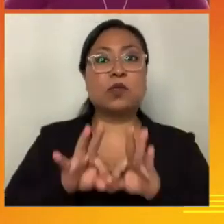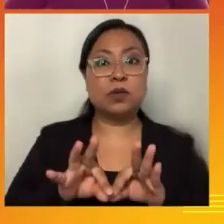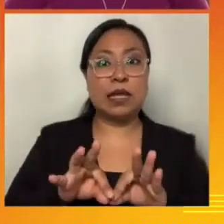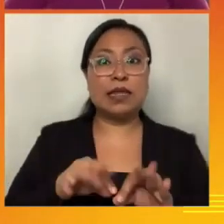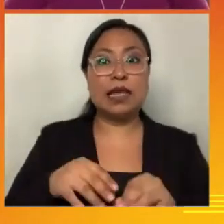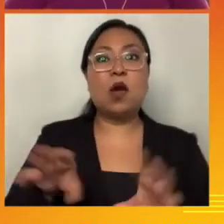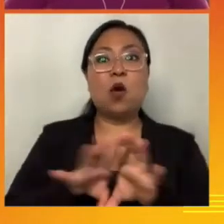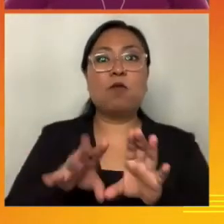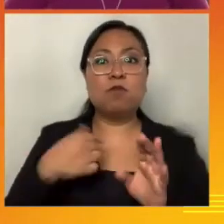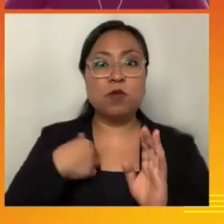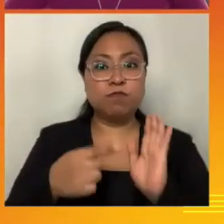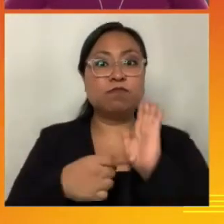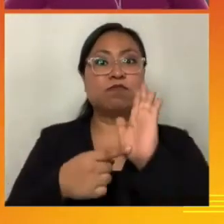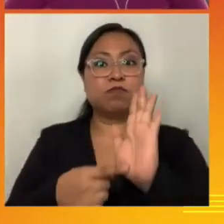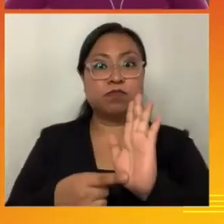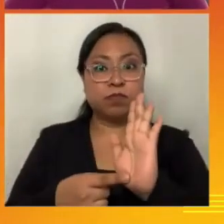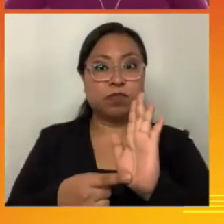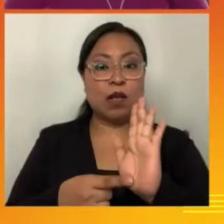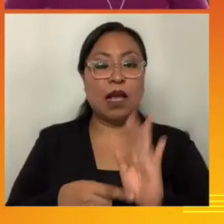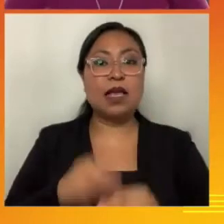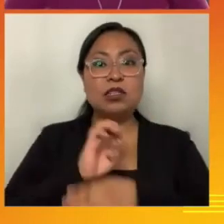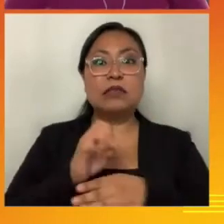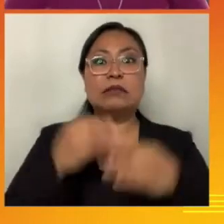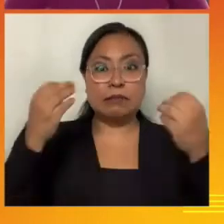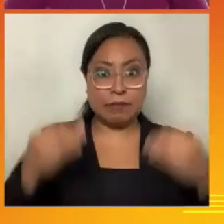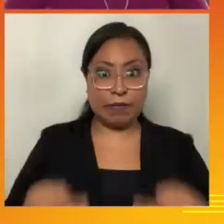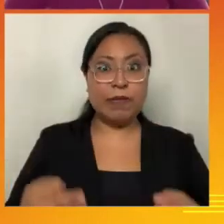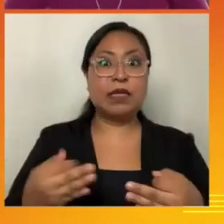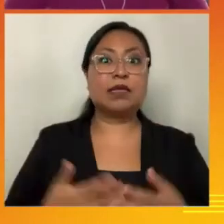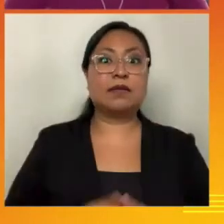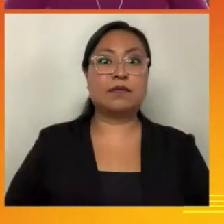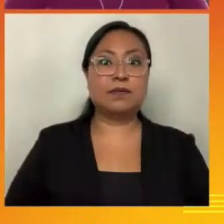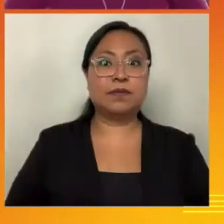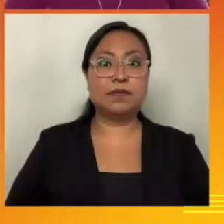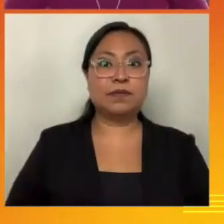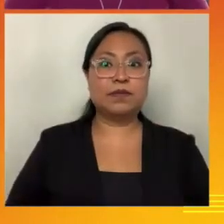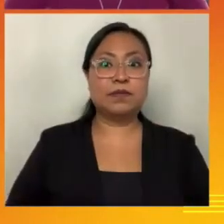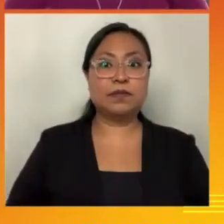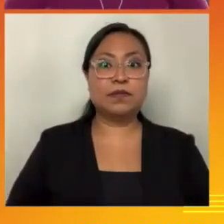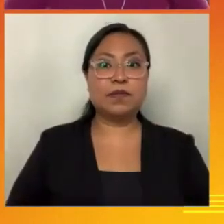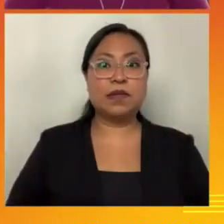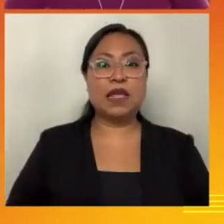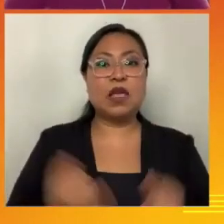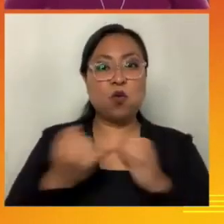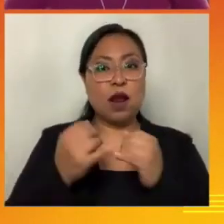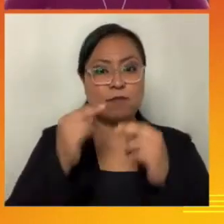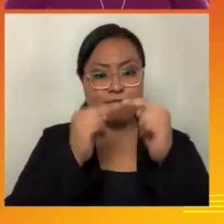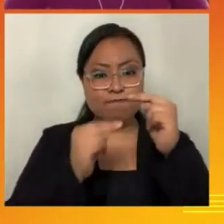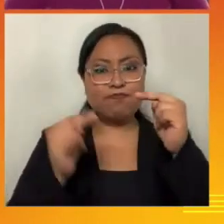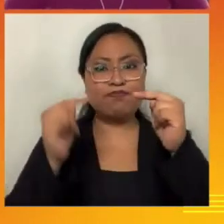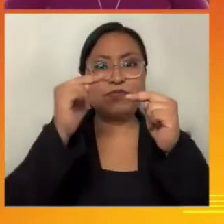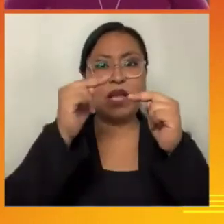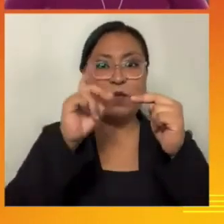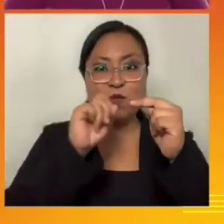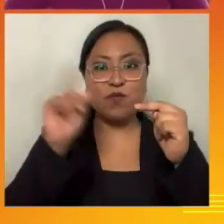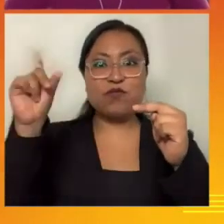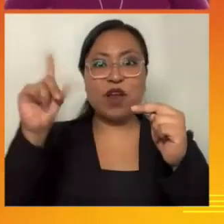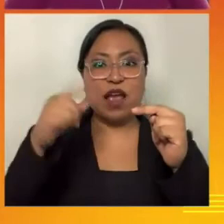digital pues muy bien consolidada y de alguna manera de cierto nivel profesional para poder